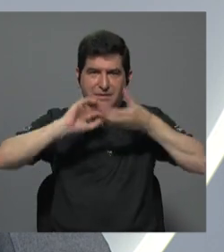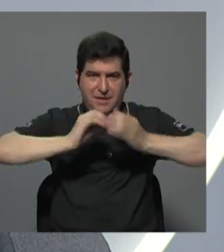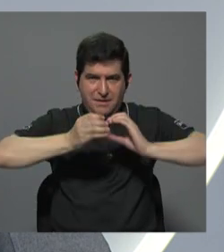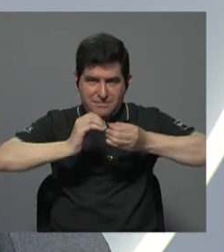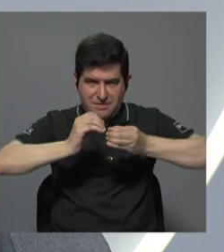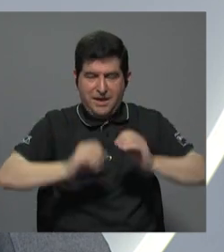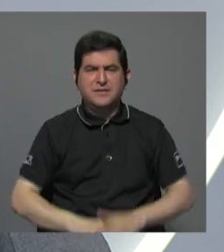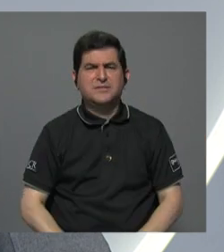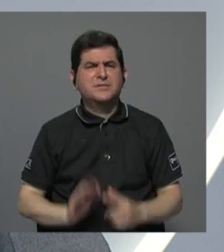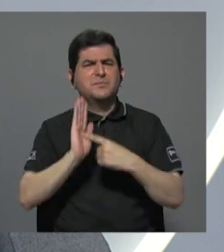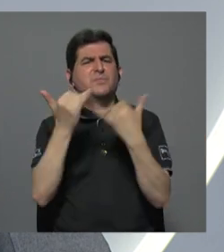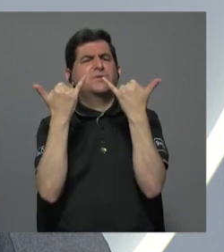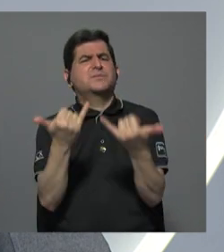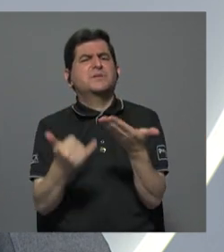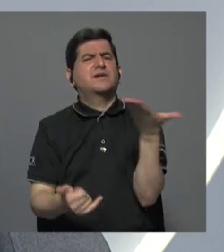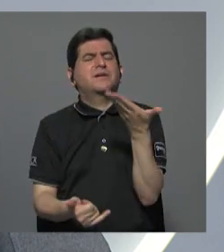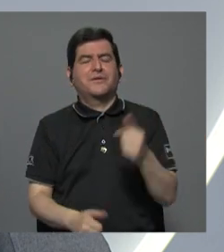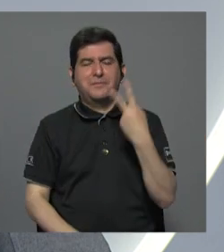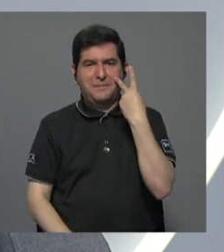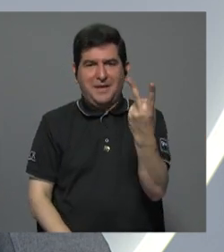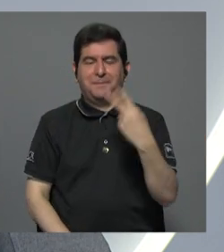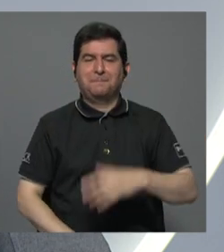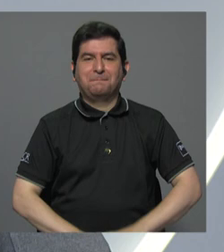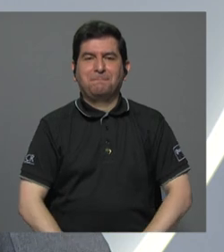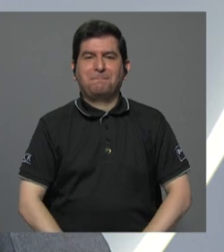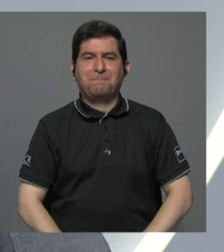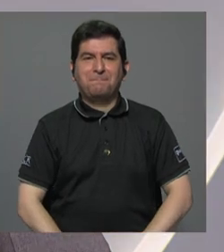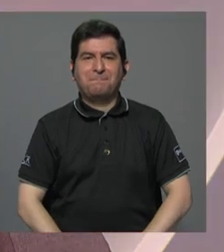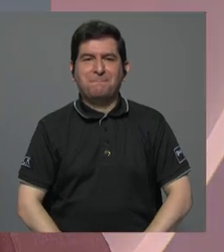sección que nos trae a continuación veamos